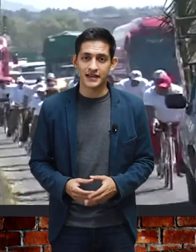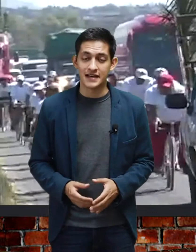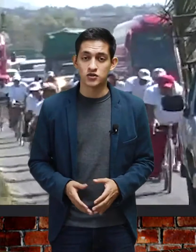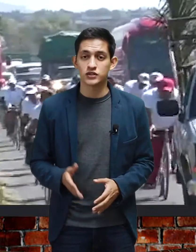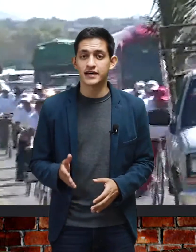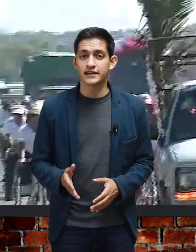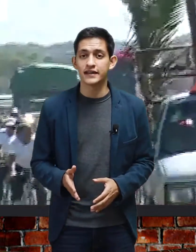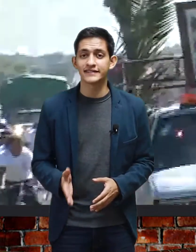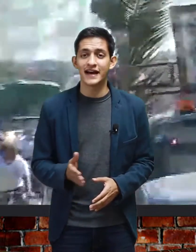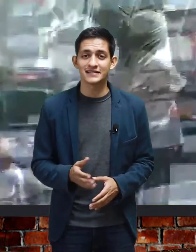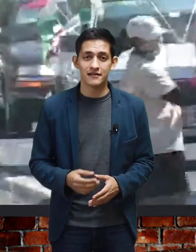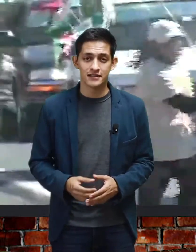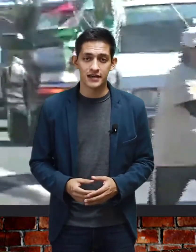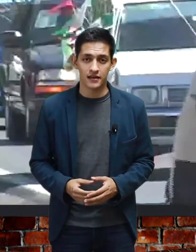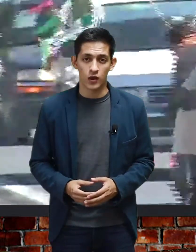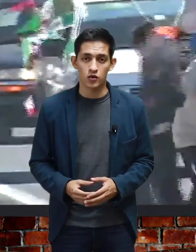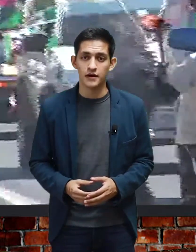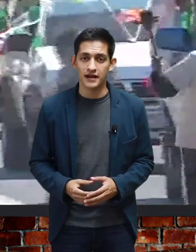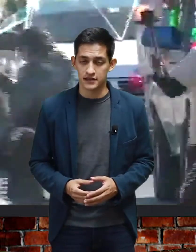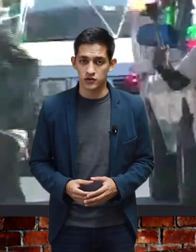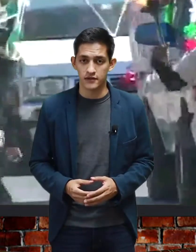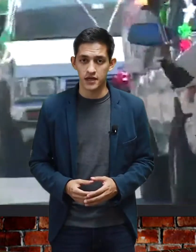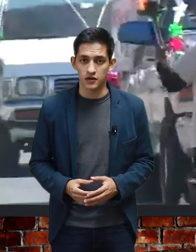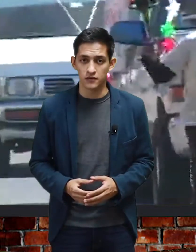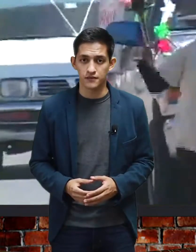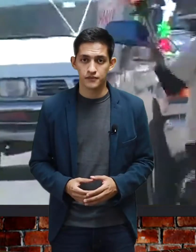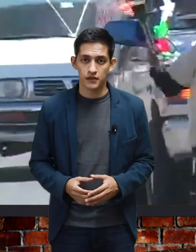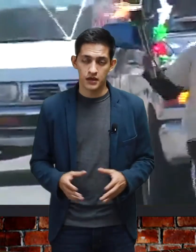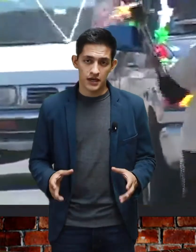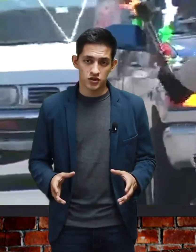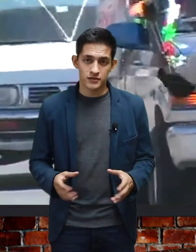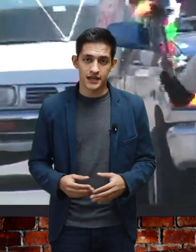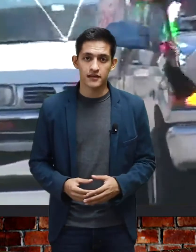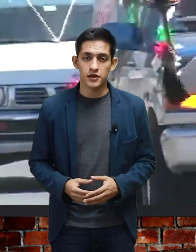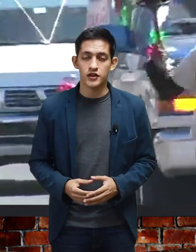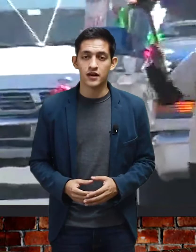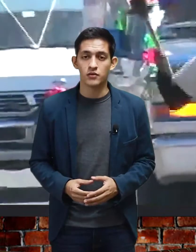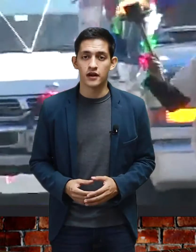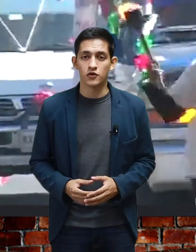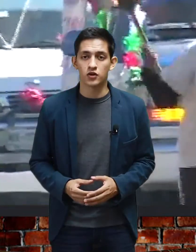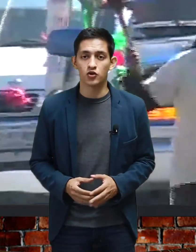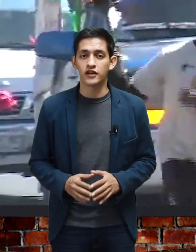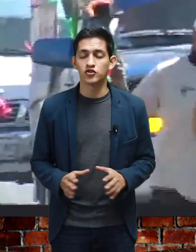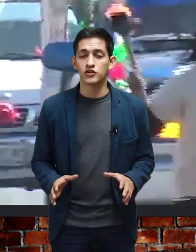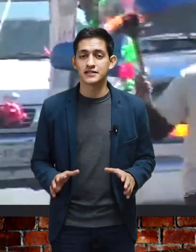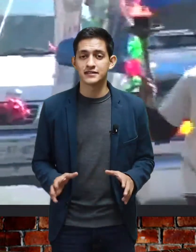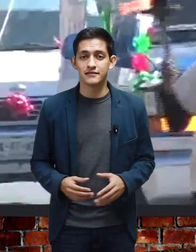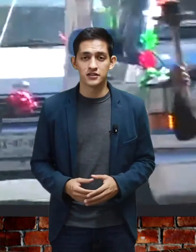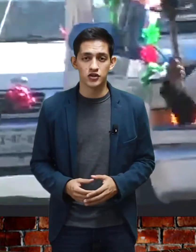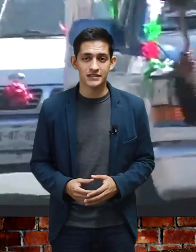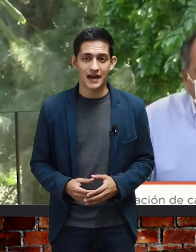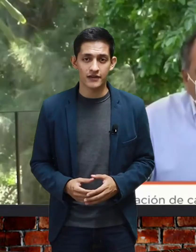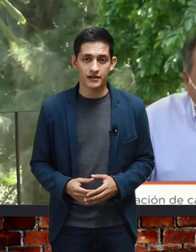caravanas en las rutas carreteras hacia la Basílica de Guadalupe, en la Ciudad de México. En su mensaje de mediodía, el gobernador recordó que todas